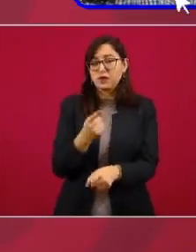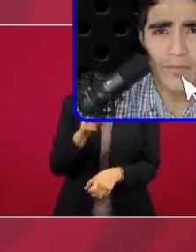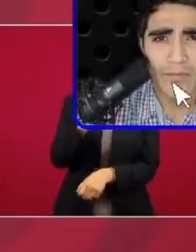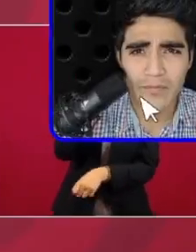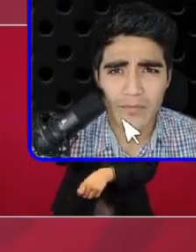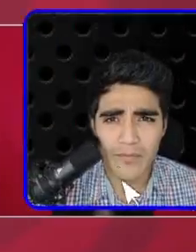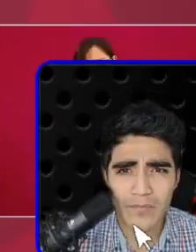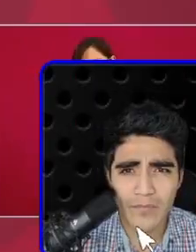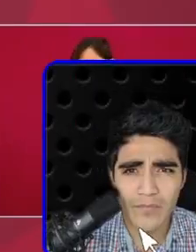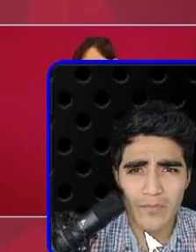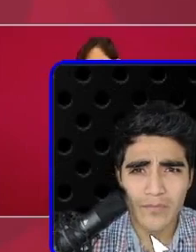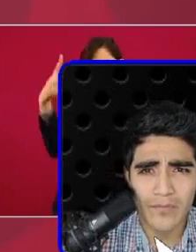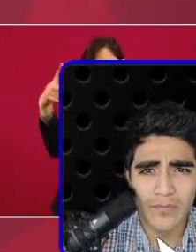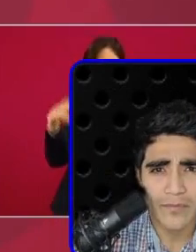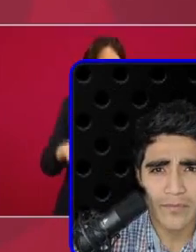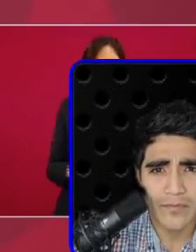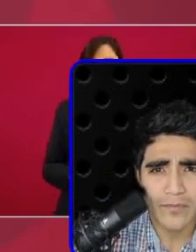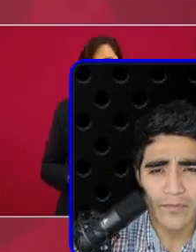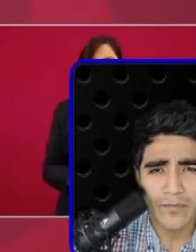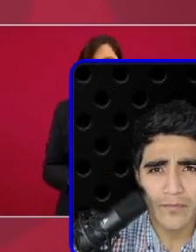haciendo.